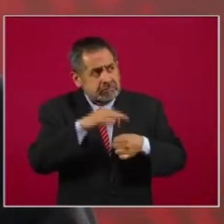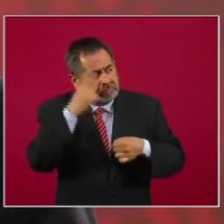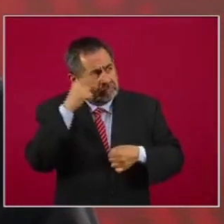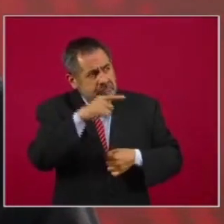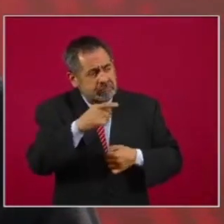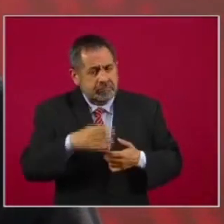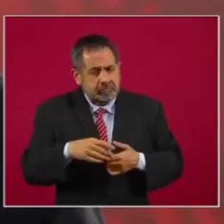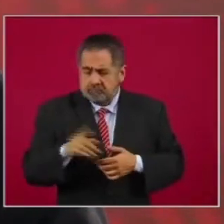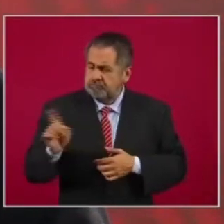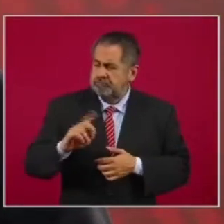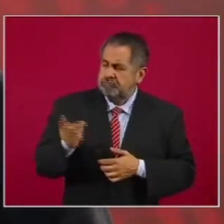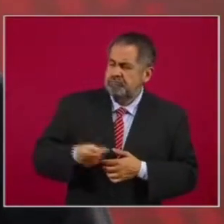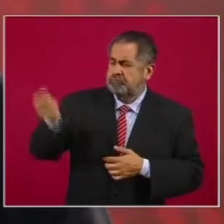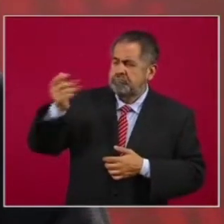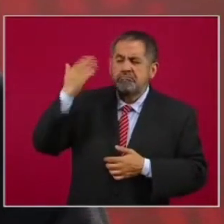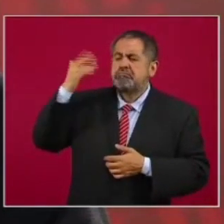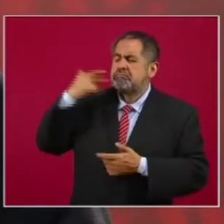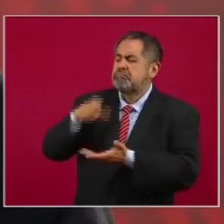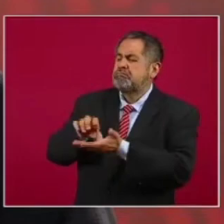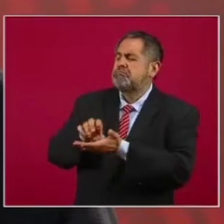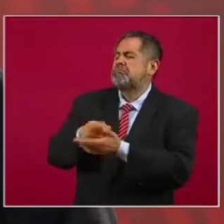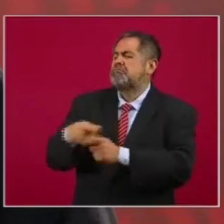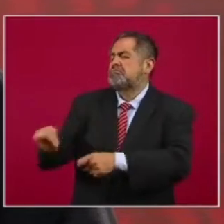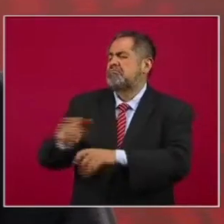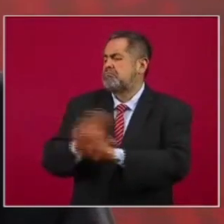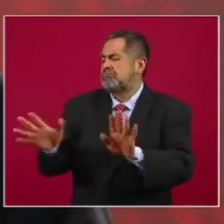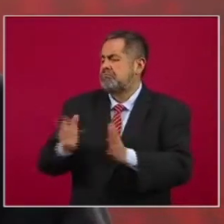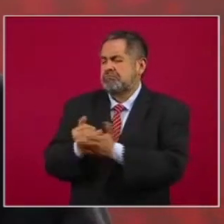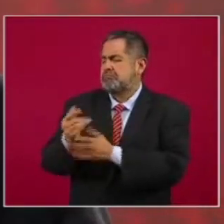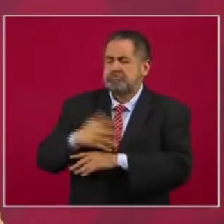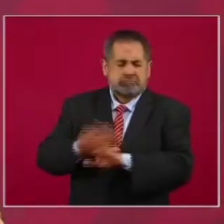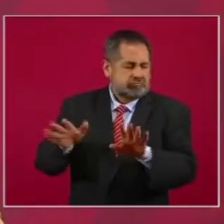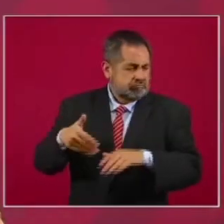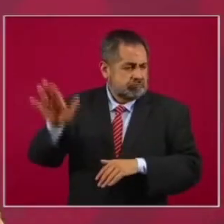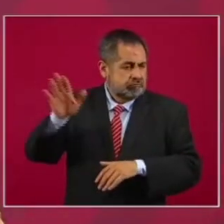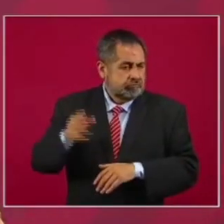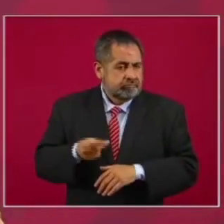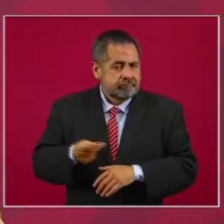a pedir? Si ya te di, si ya te dimos.